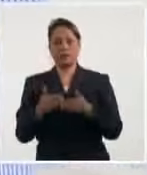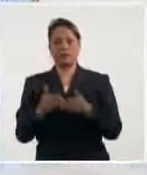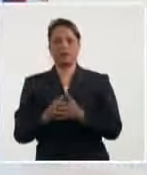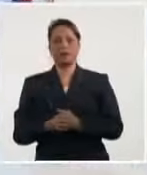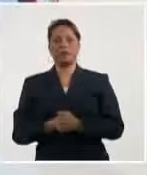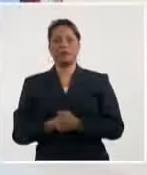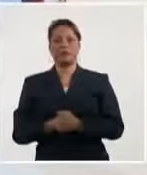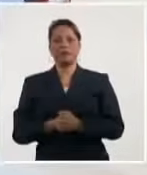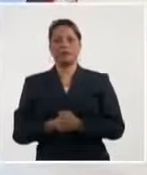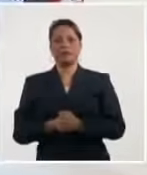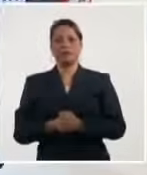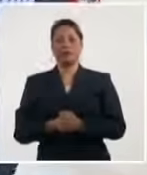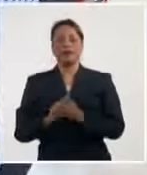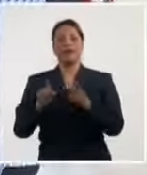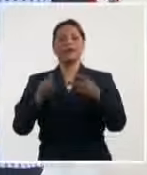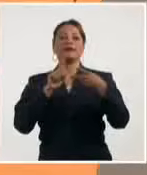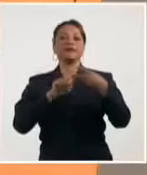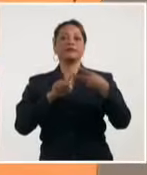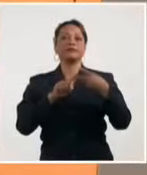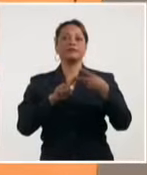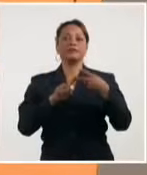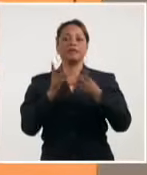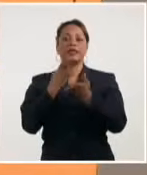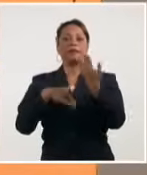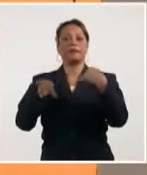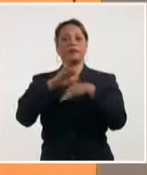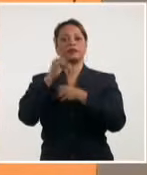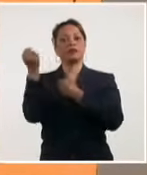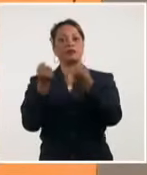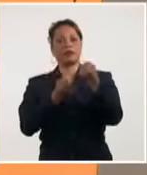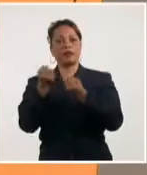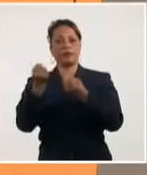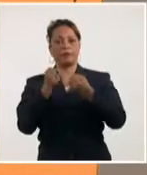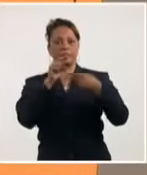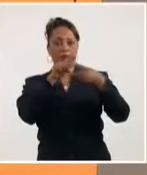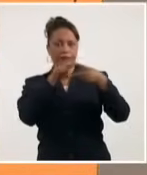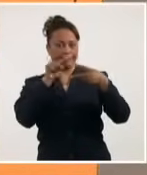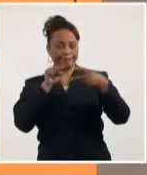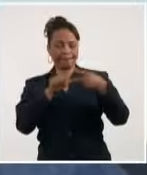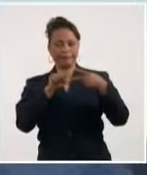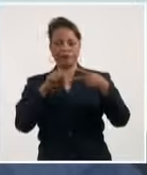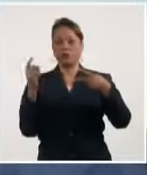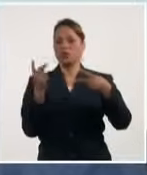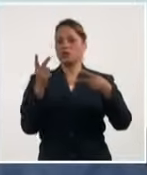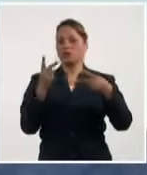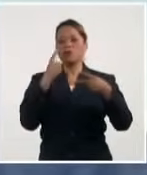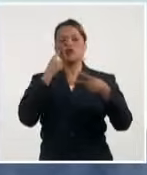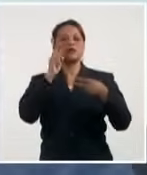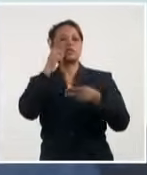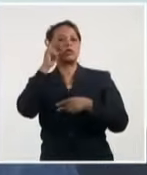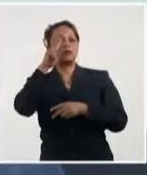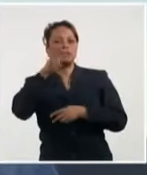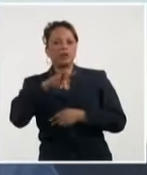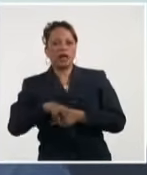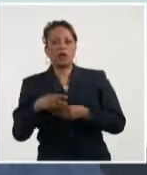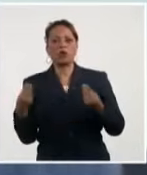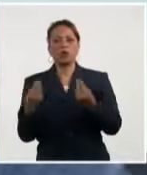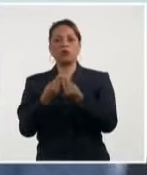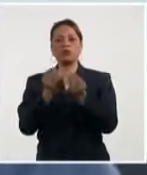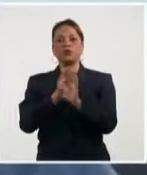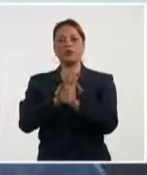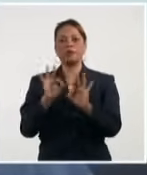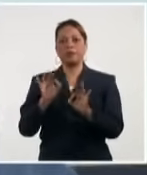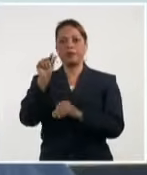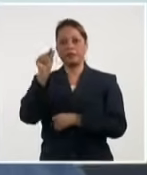Ángel Portal Miranda, y del Transporte, Eduardo Rodríguez Dávila, examinaron junto a especialistas del